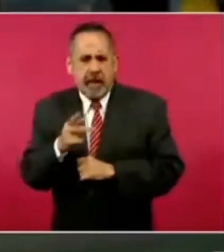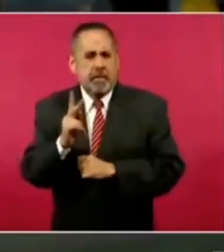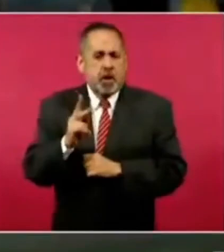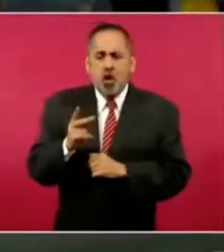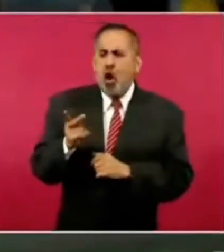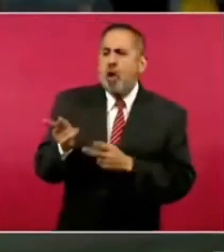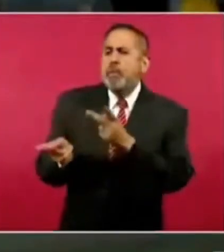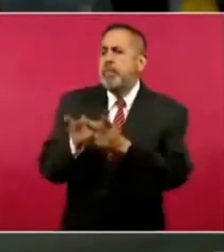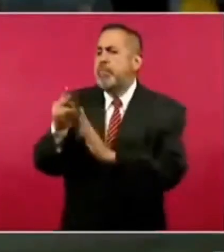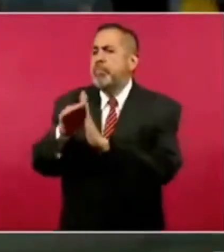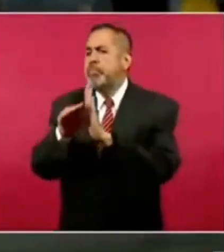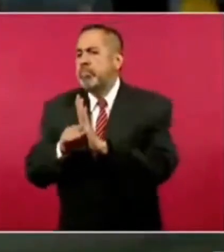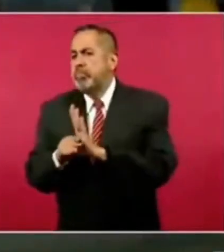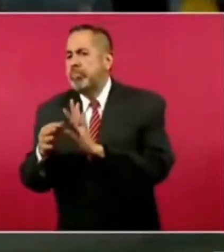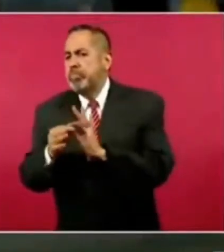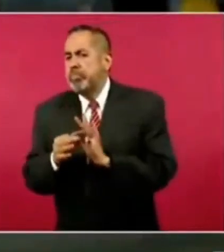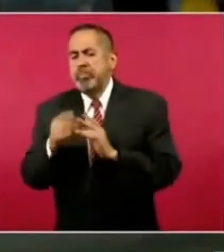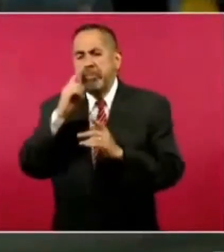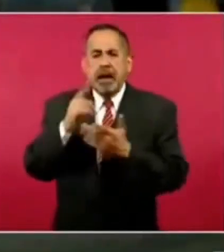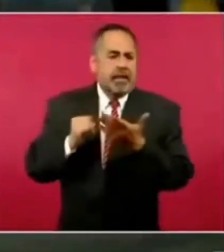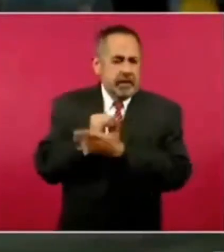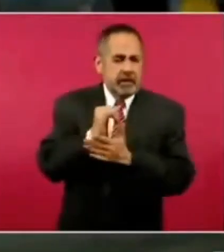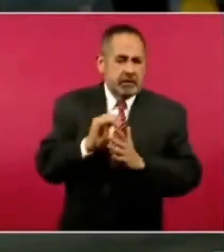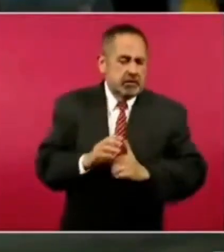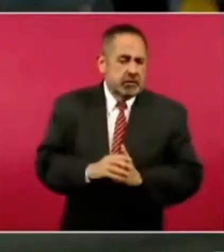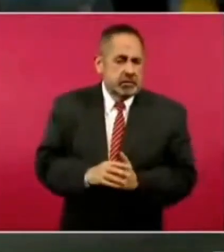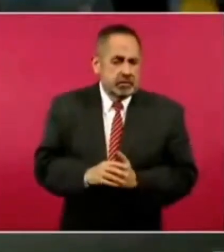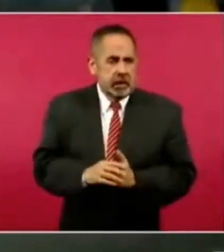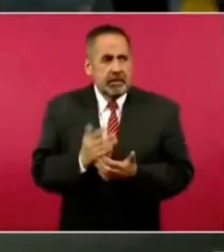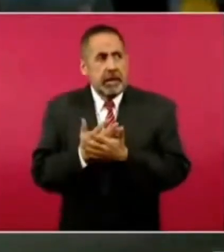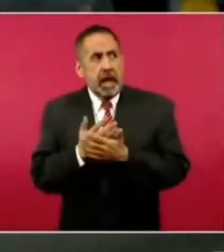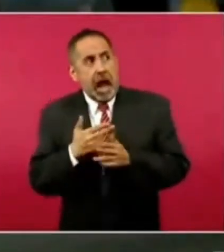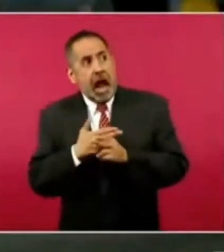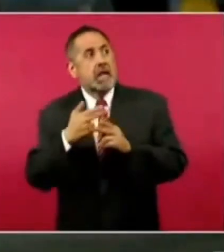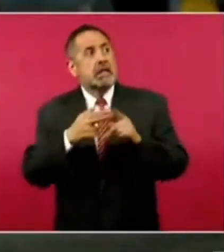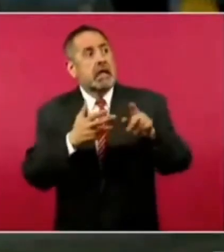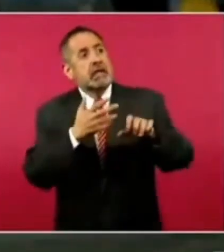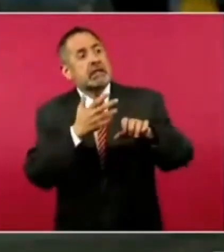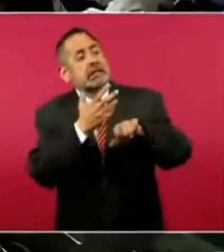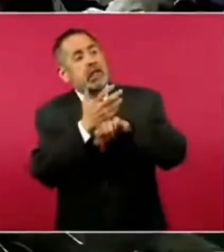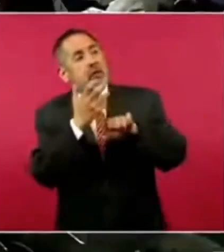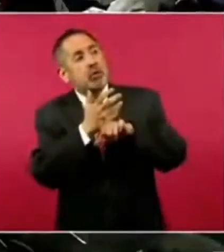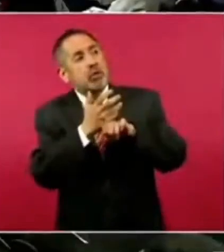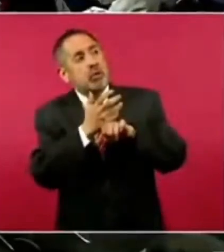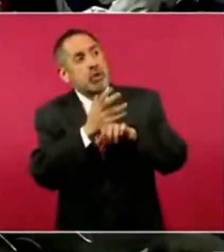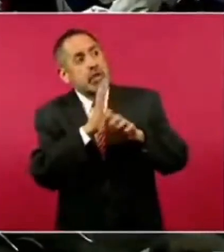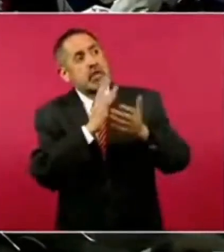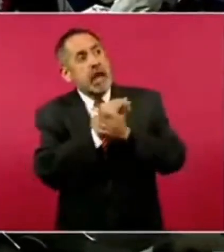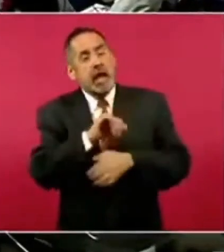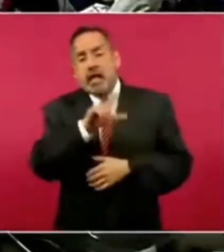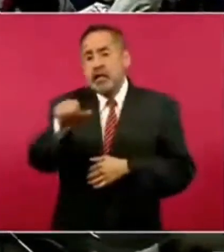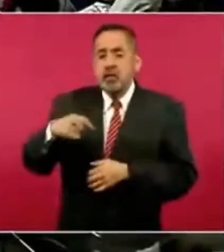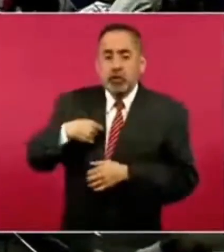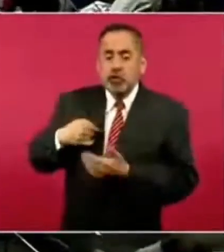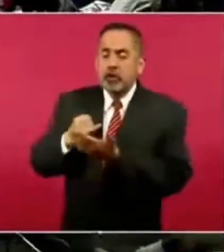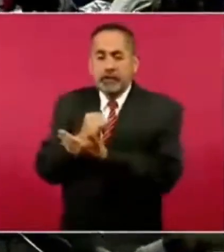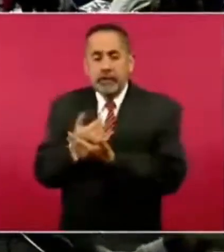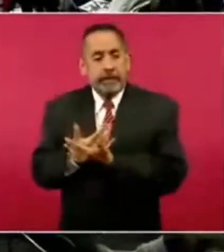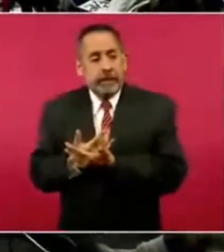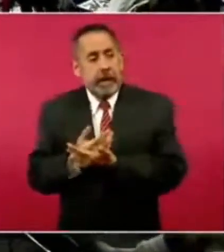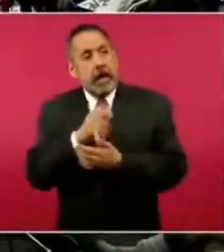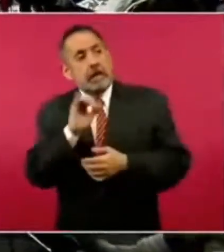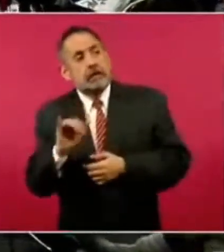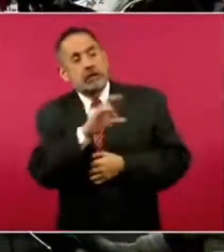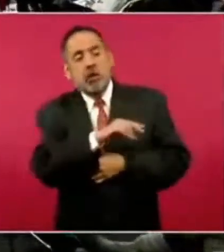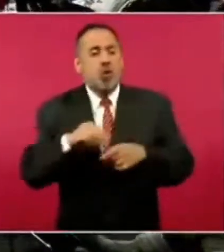como referencia para tomar algunas decisiones. ¿Por qué esperar a que Estados Unidos defina si García Luna es culpable o no y